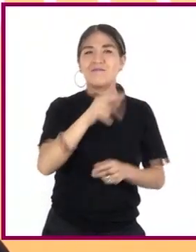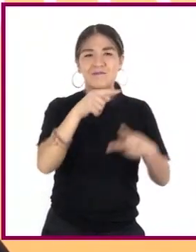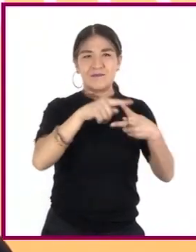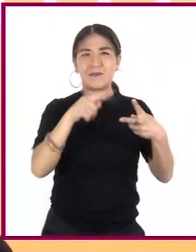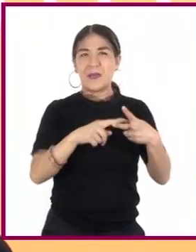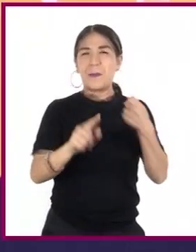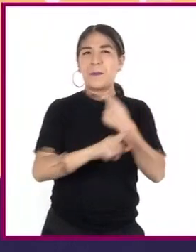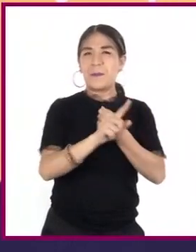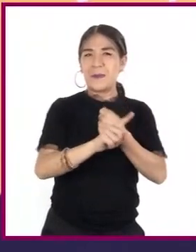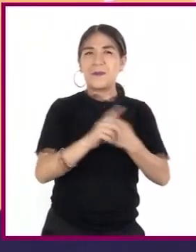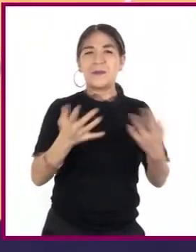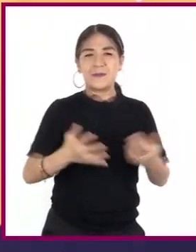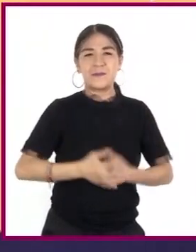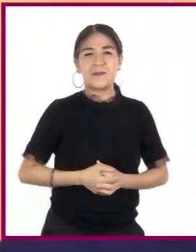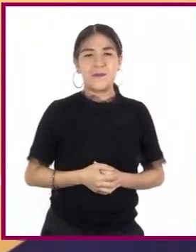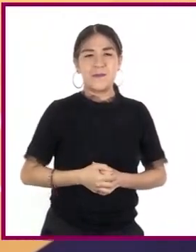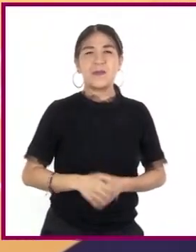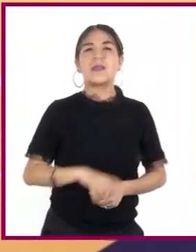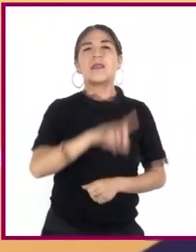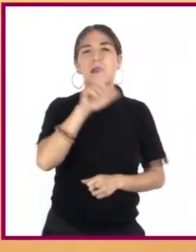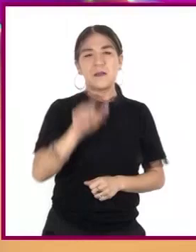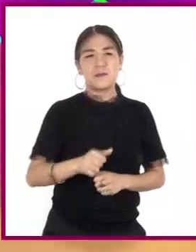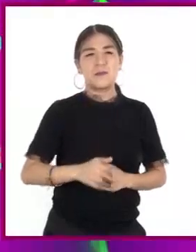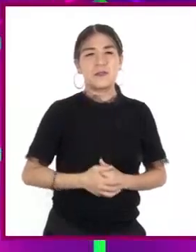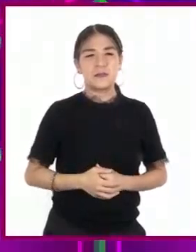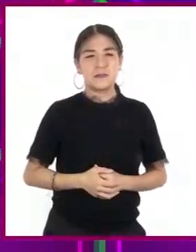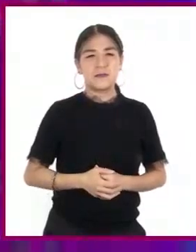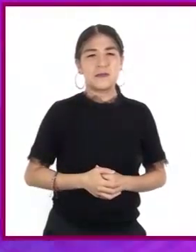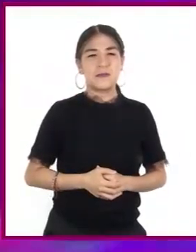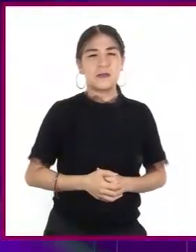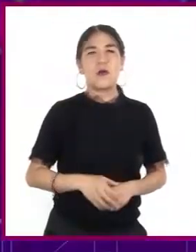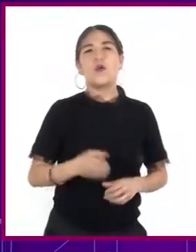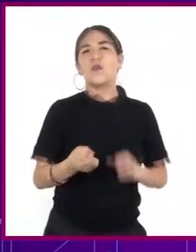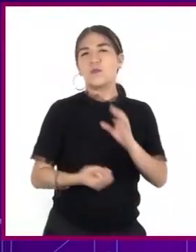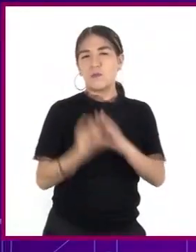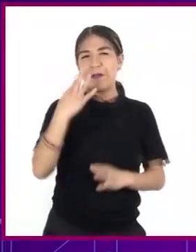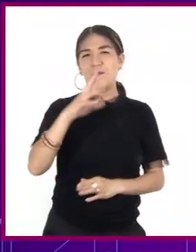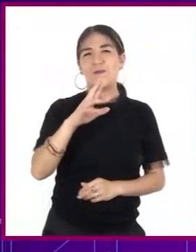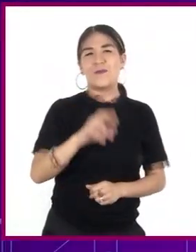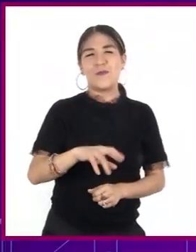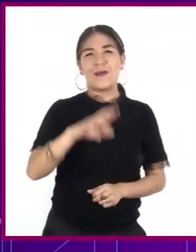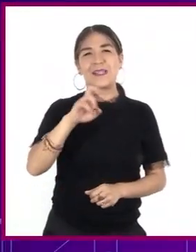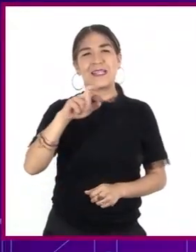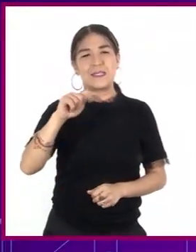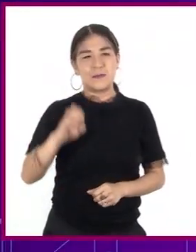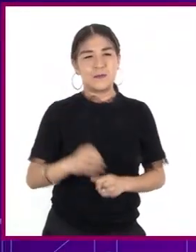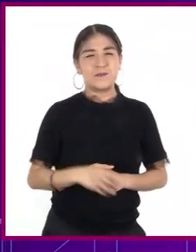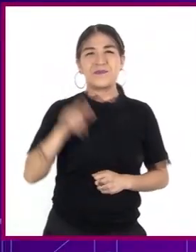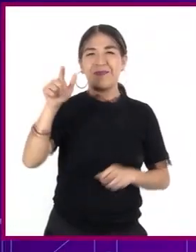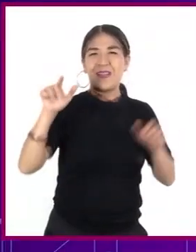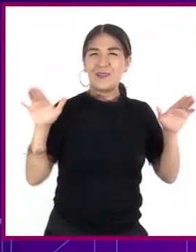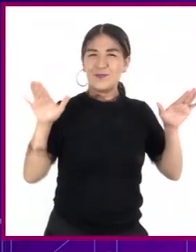primeros problemas? A continuación, pasemos a un nuevo reto. En un aeropuerto de Estados Unidos